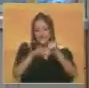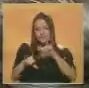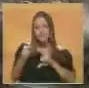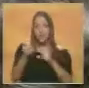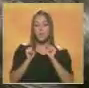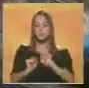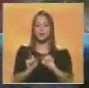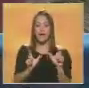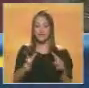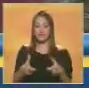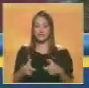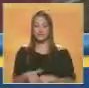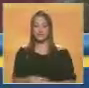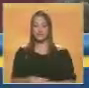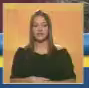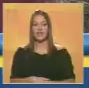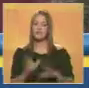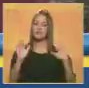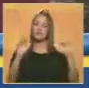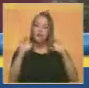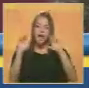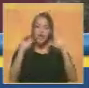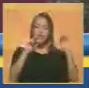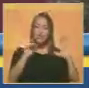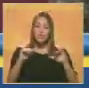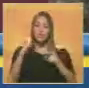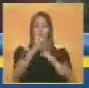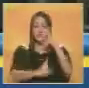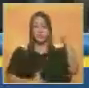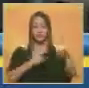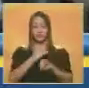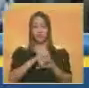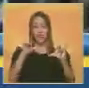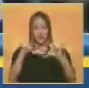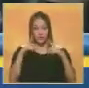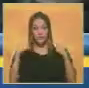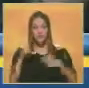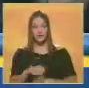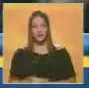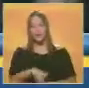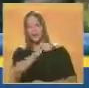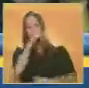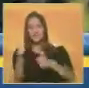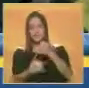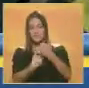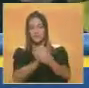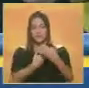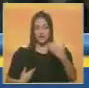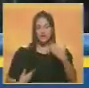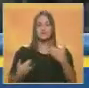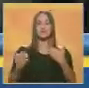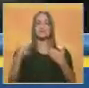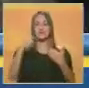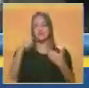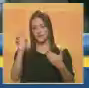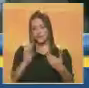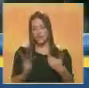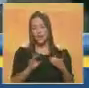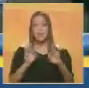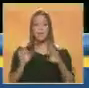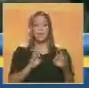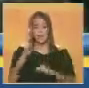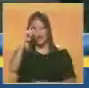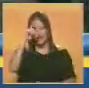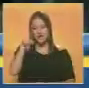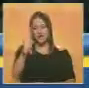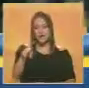El jefe de Estado fue despedido desde Rampa 4 en el Aeropuerto Internacional de Maiquetía por el vicepresidente de la República, Elías Agua. Se tiene previsto que el